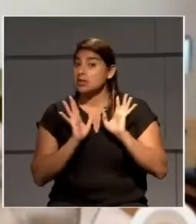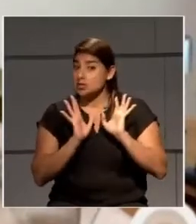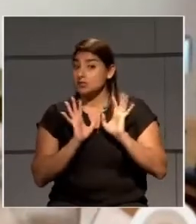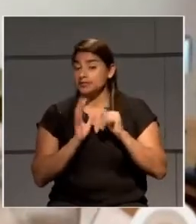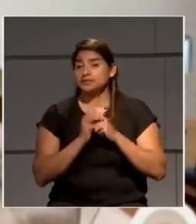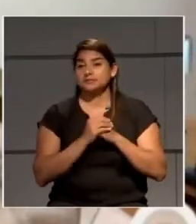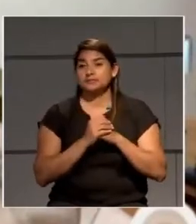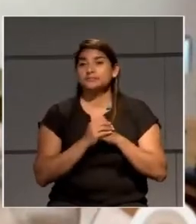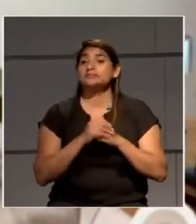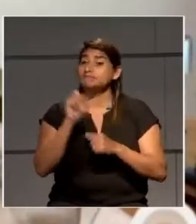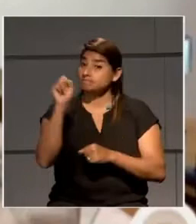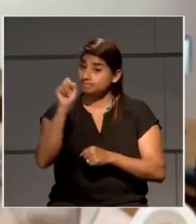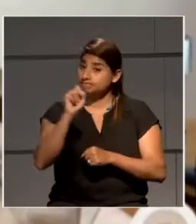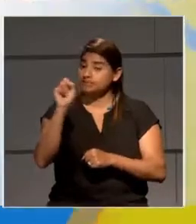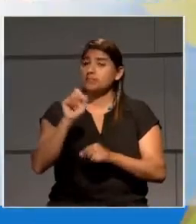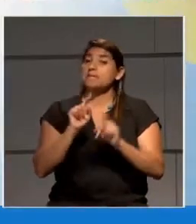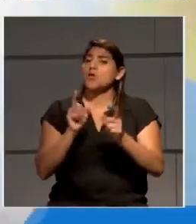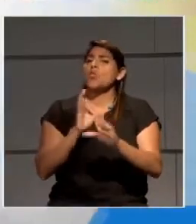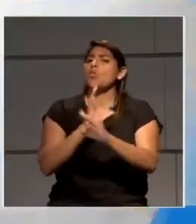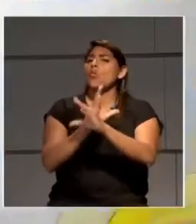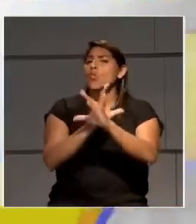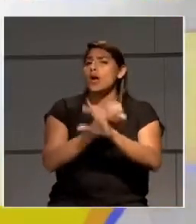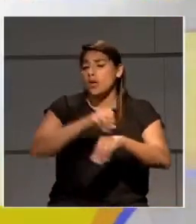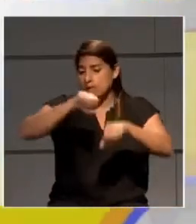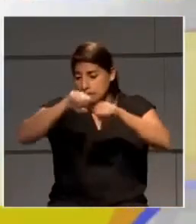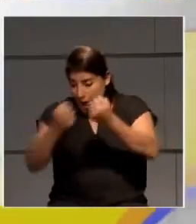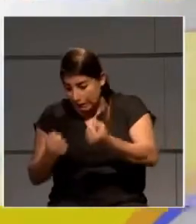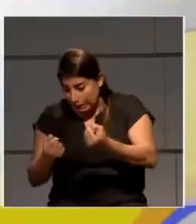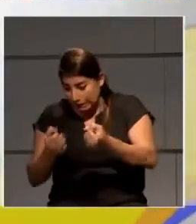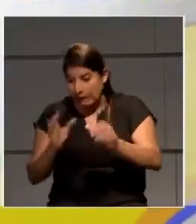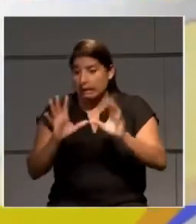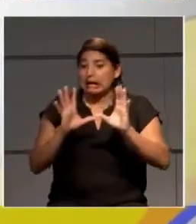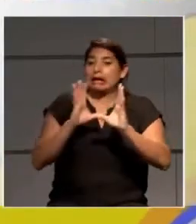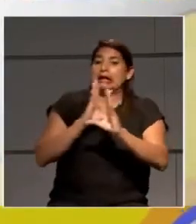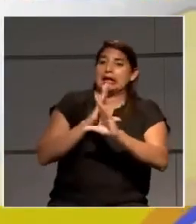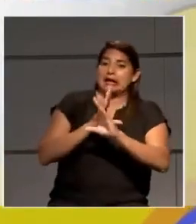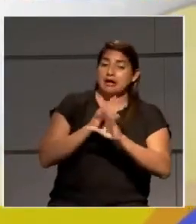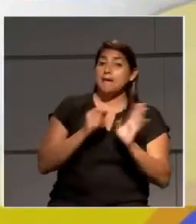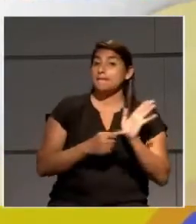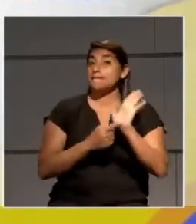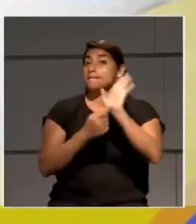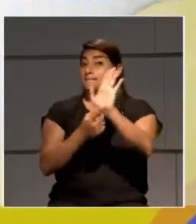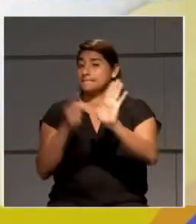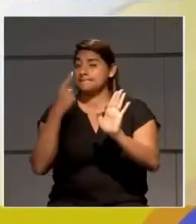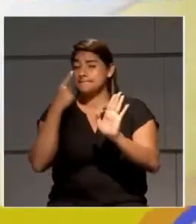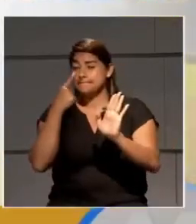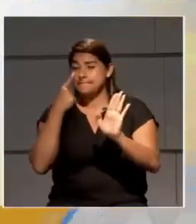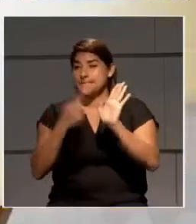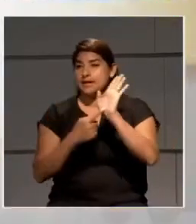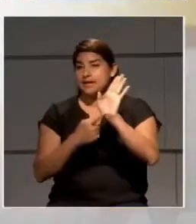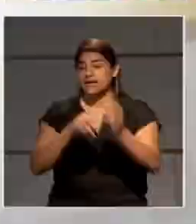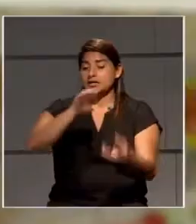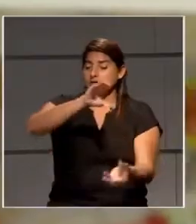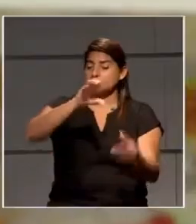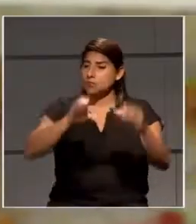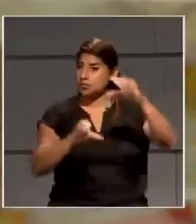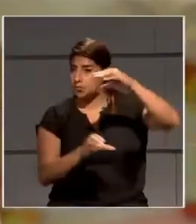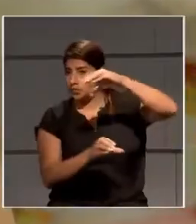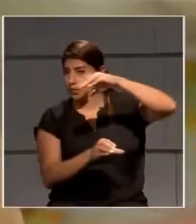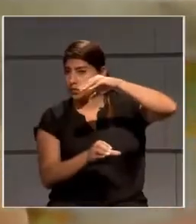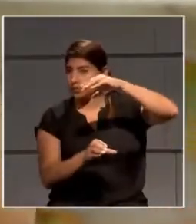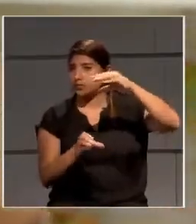¿verdad? Sí, pero con cuidado para que no se quiebre. Por supuesto, acá está el mío. Pero el sonido es diferente, es